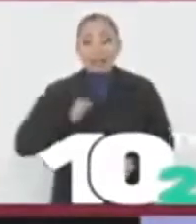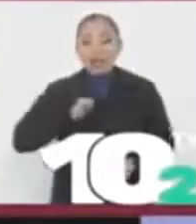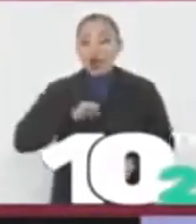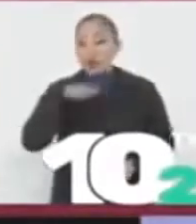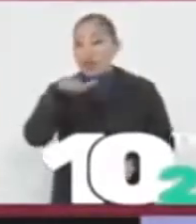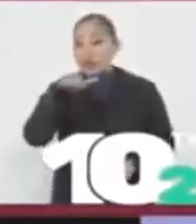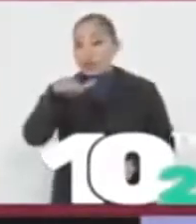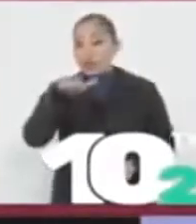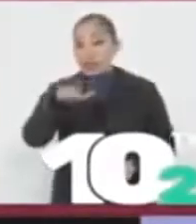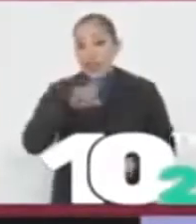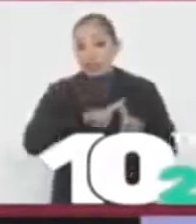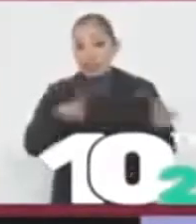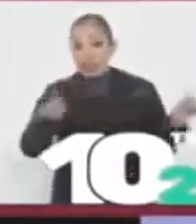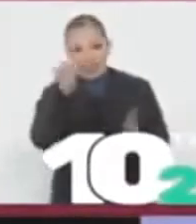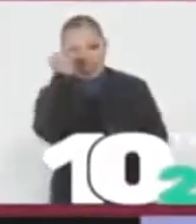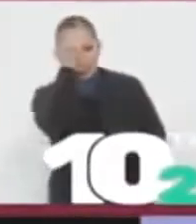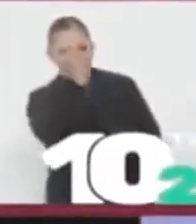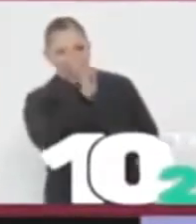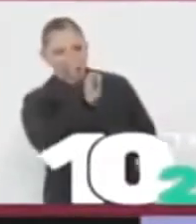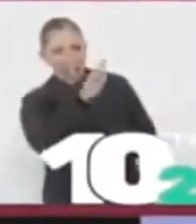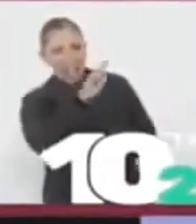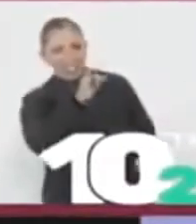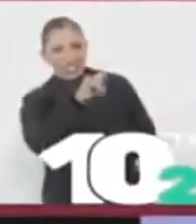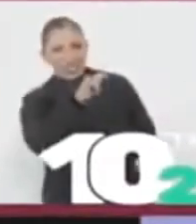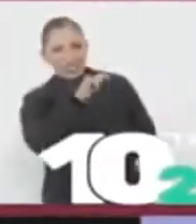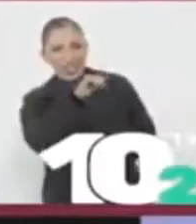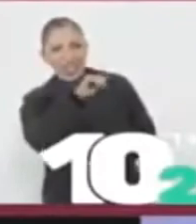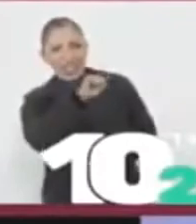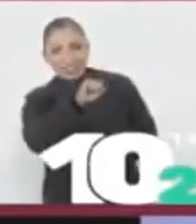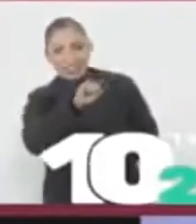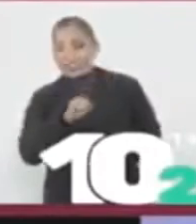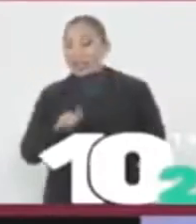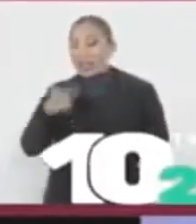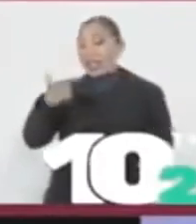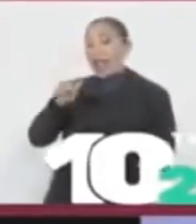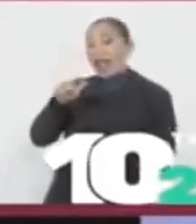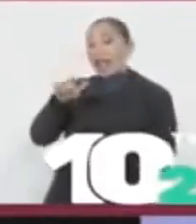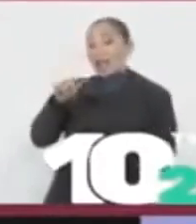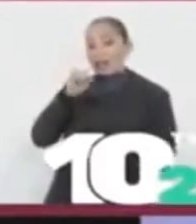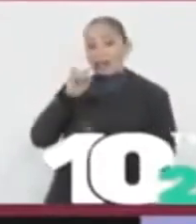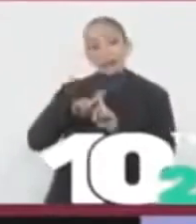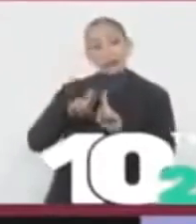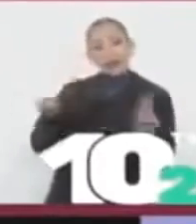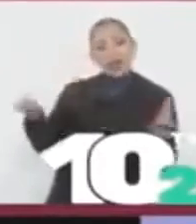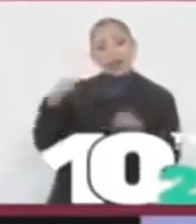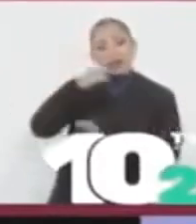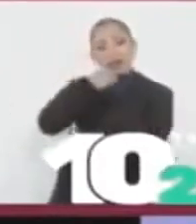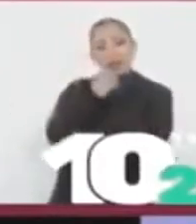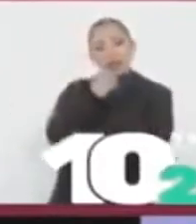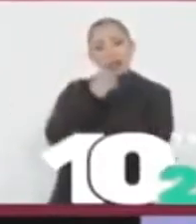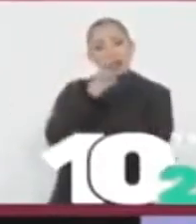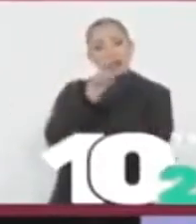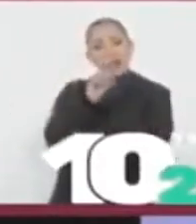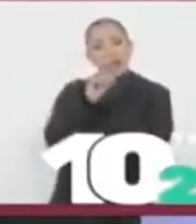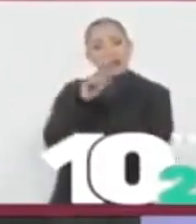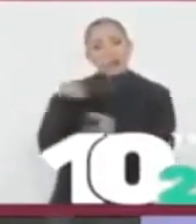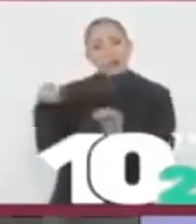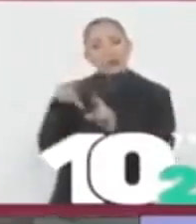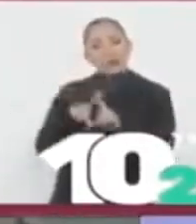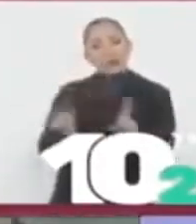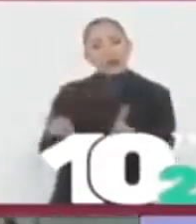En el siglo XVII, y contrario a las ideas de Aristóteles, Galileo separó el movimiento de los cuerpos de su misma